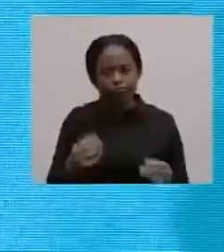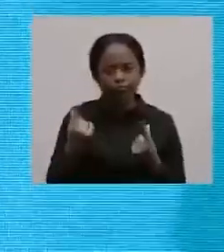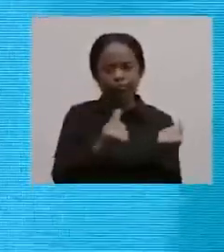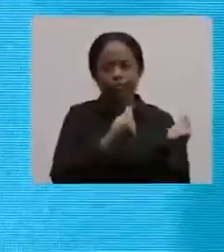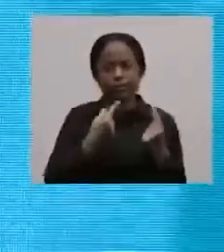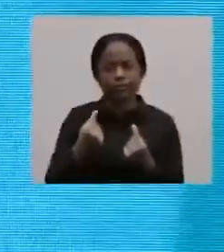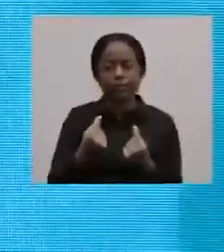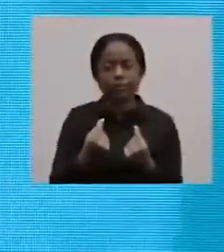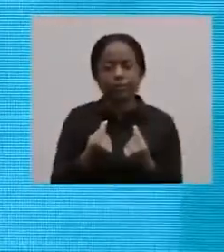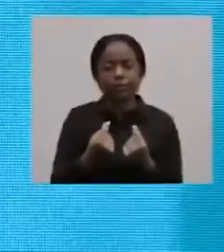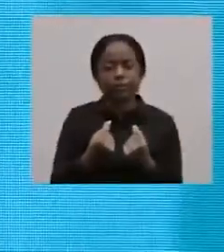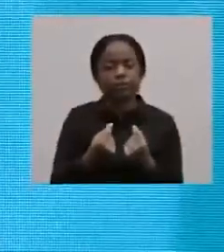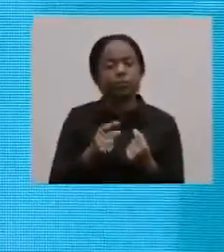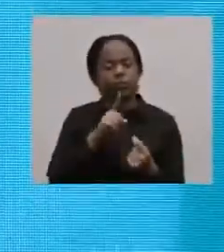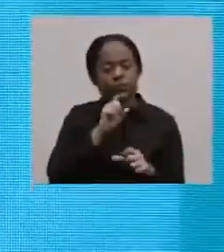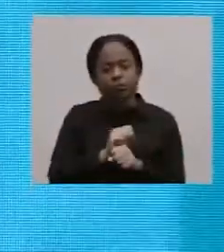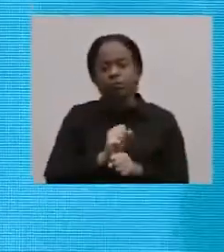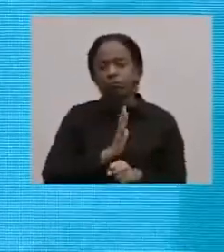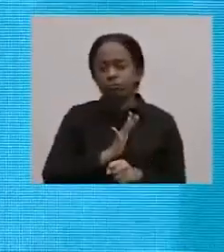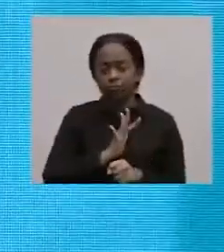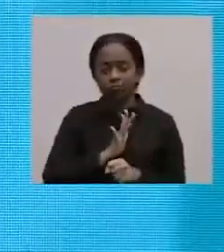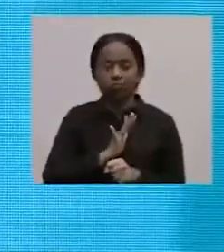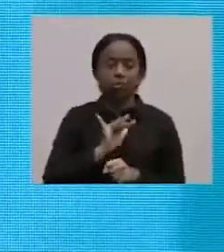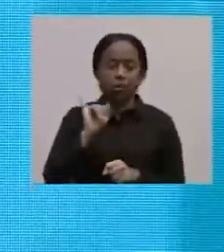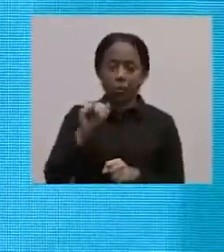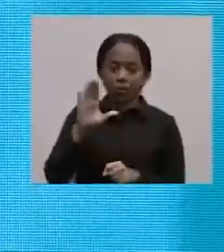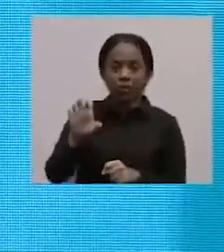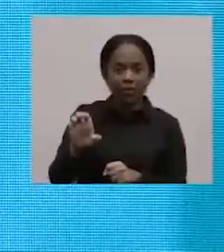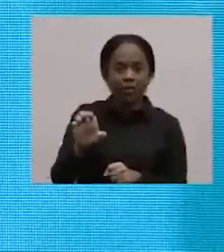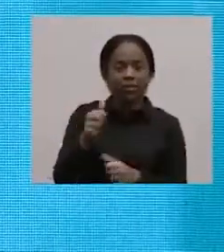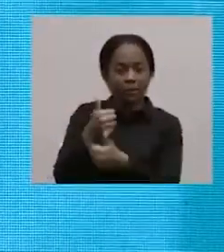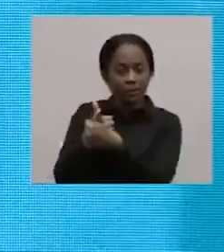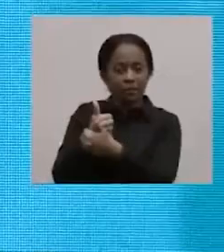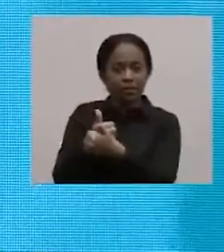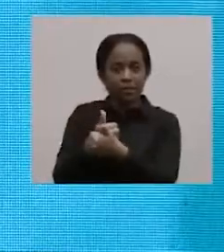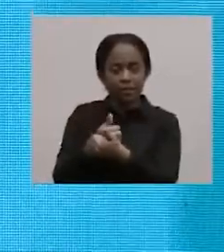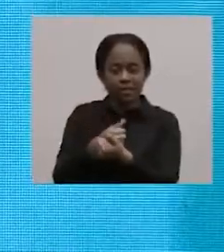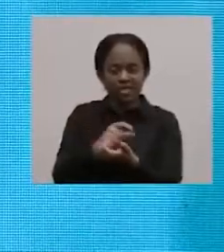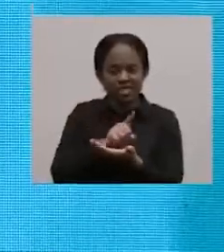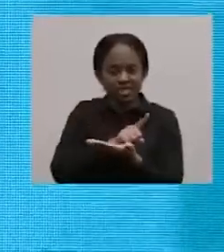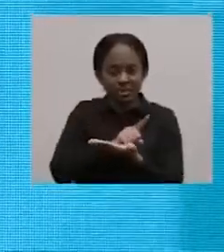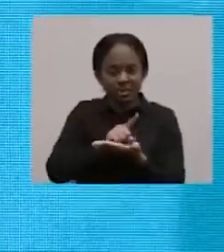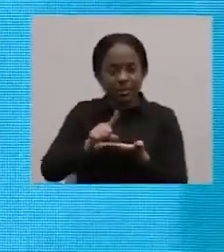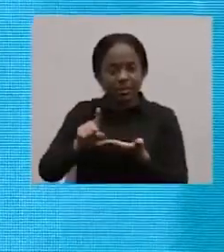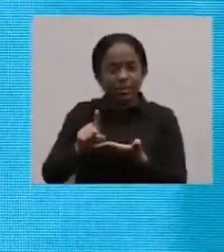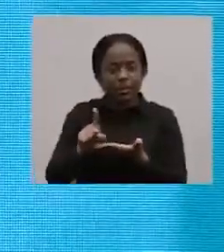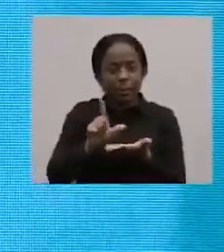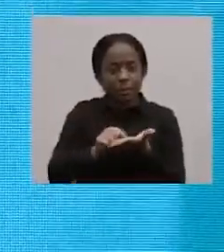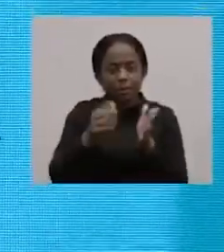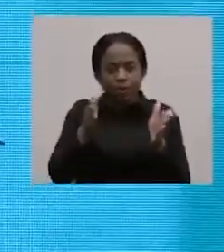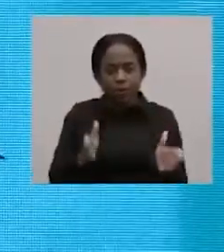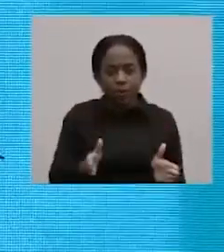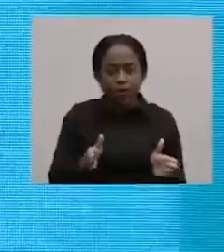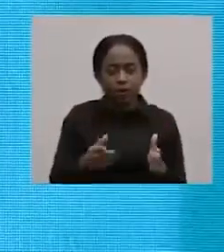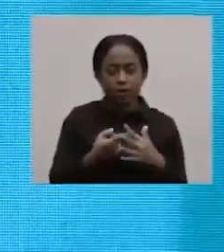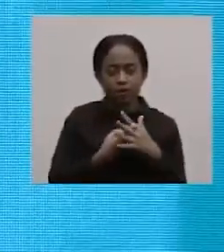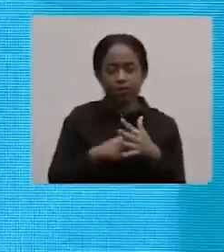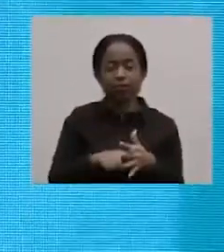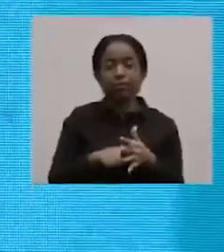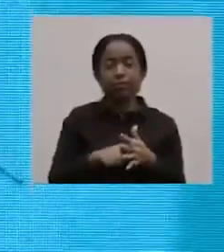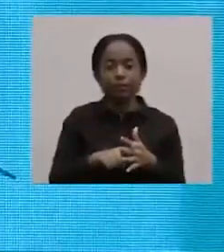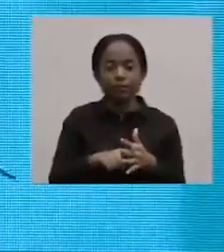todos los ciudadanos. Y qué bien que la Junta Central Electoral, en una semana del periodista que inició